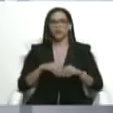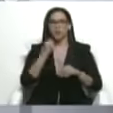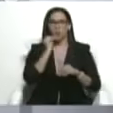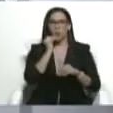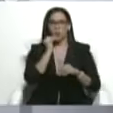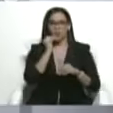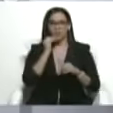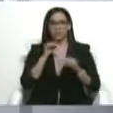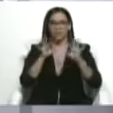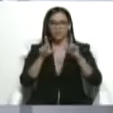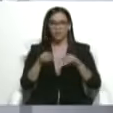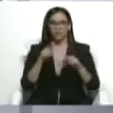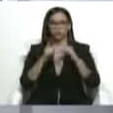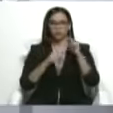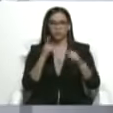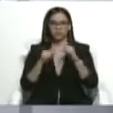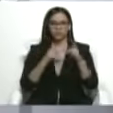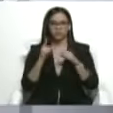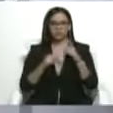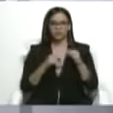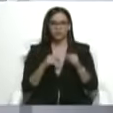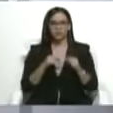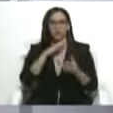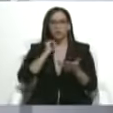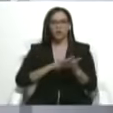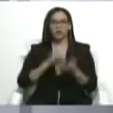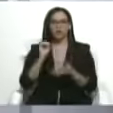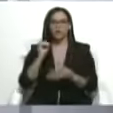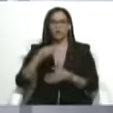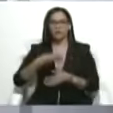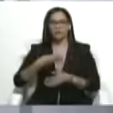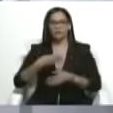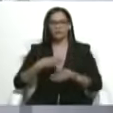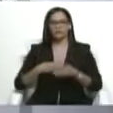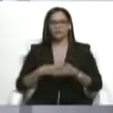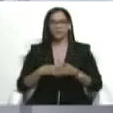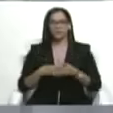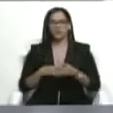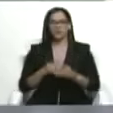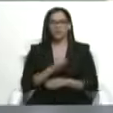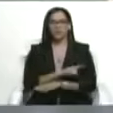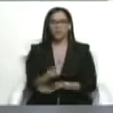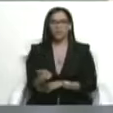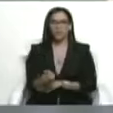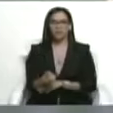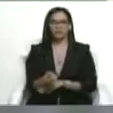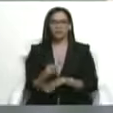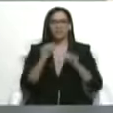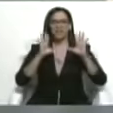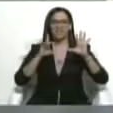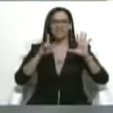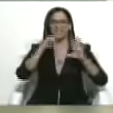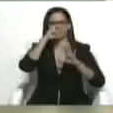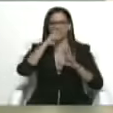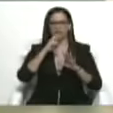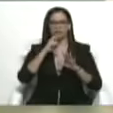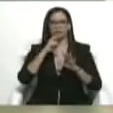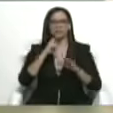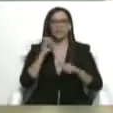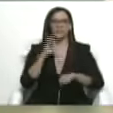en Twitter, muerte a Obama, fue condenado a 17 años de